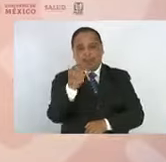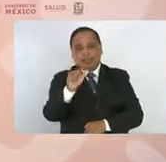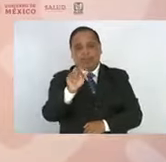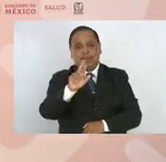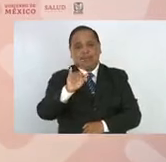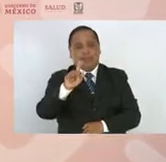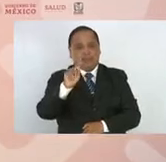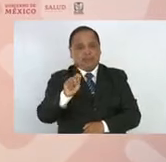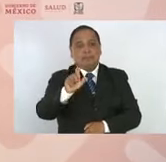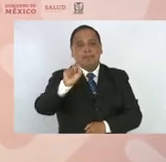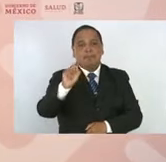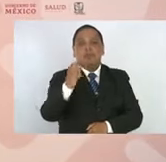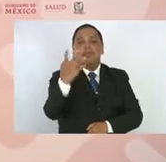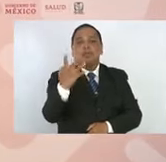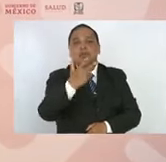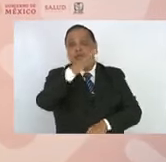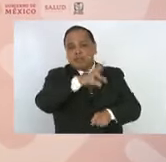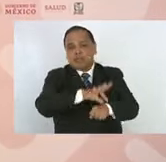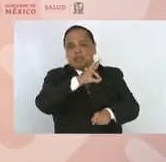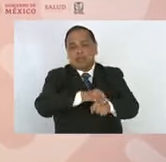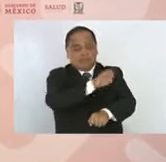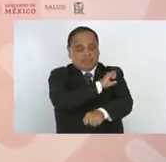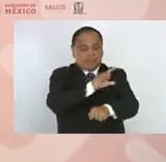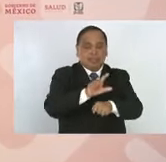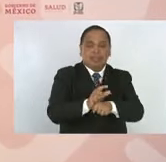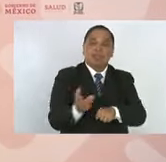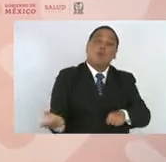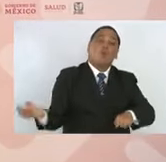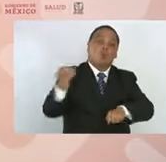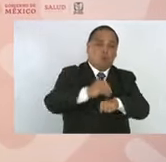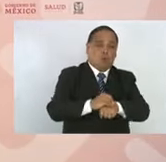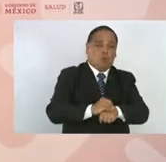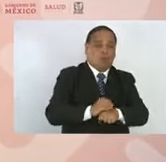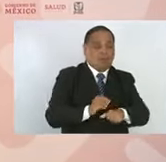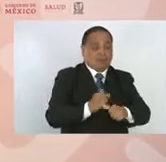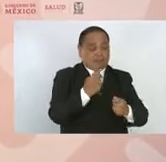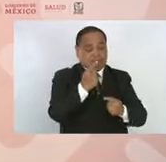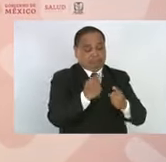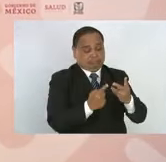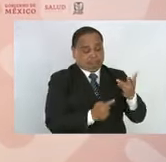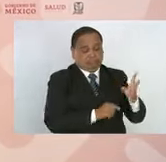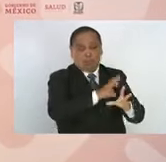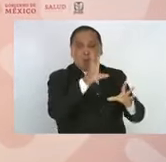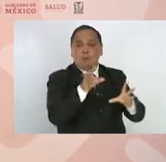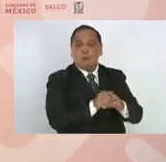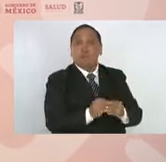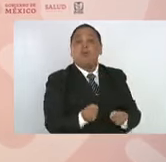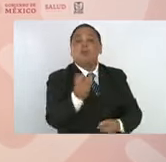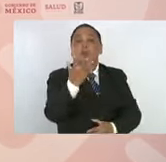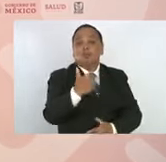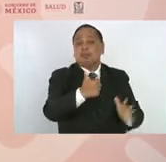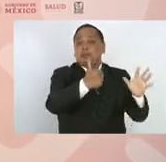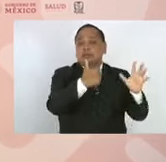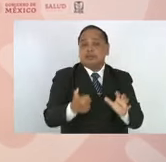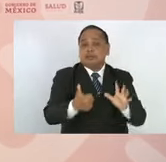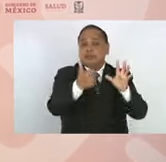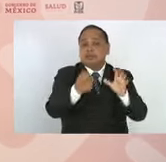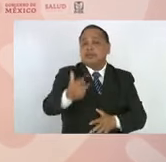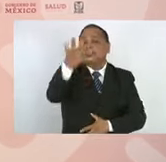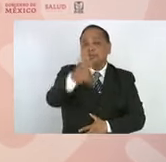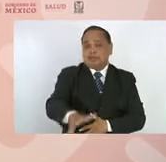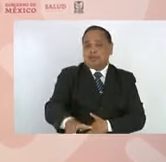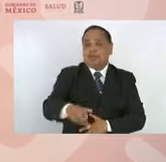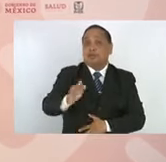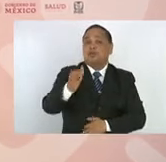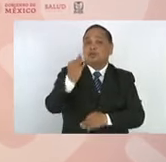especialistas, a los cuales se han sumado progresivamente otros, hasta alcanzar la cifra prevista de 610 que